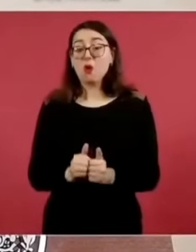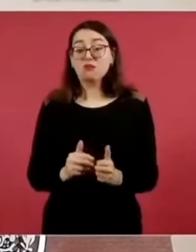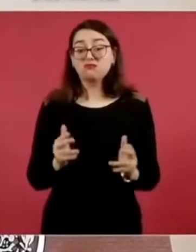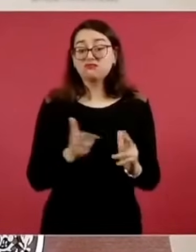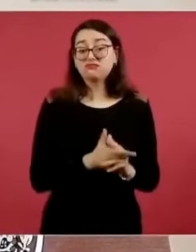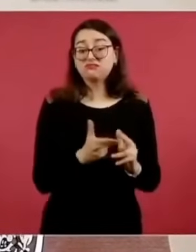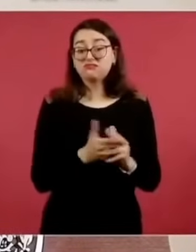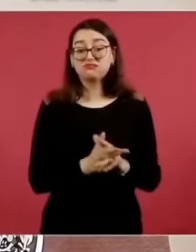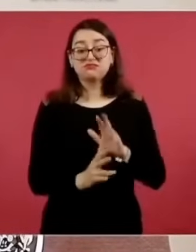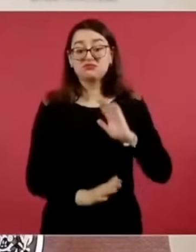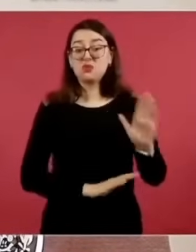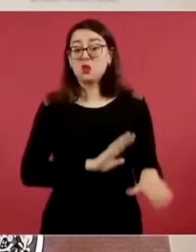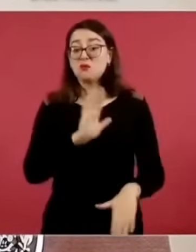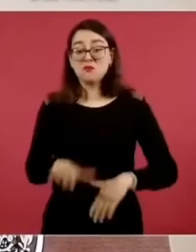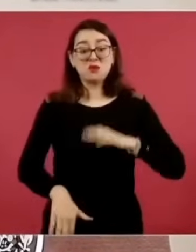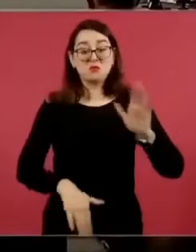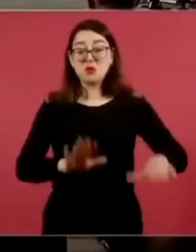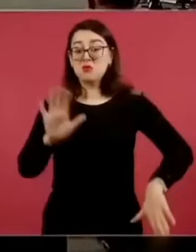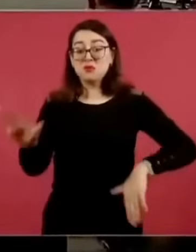en esa elección.